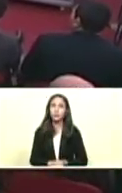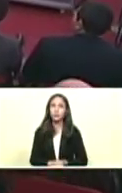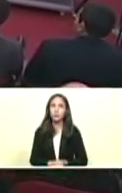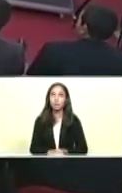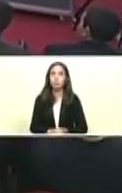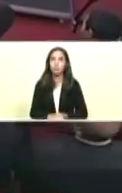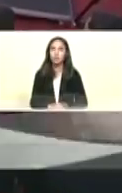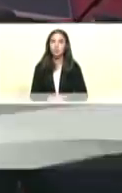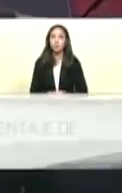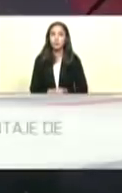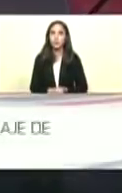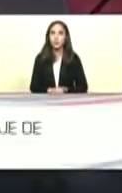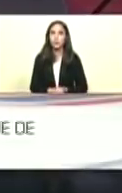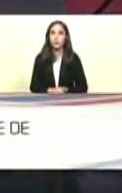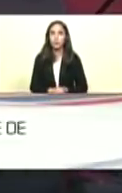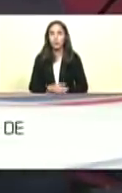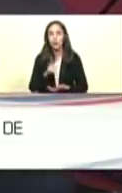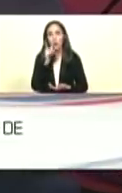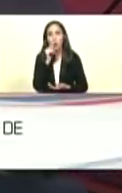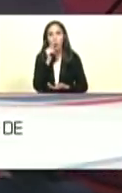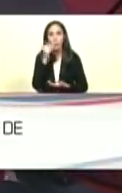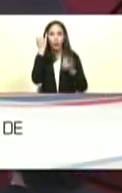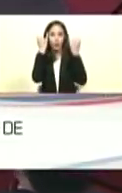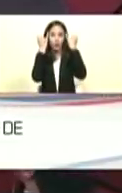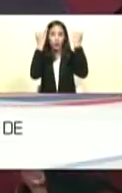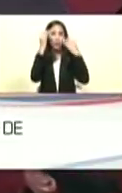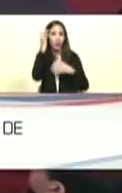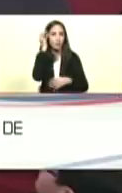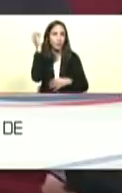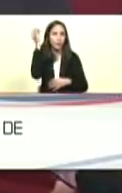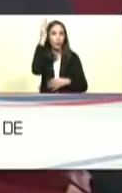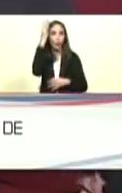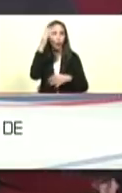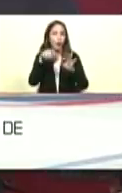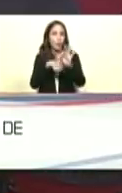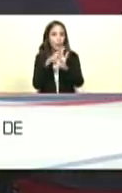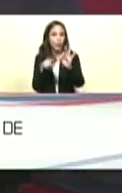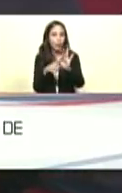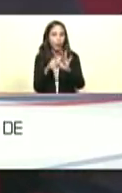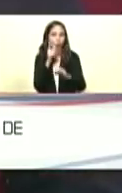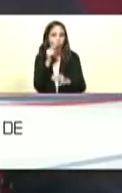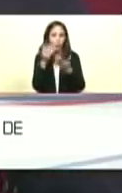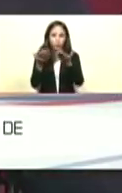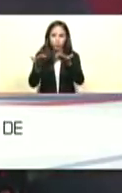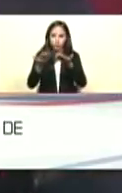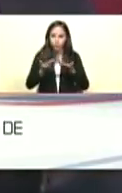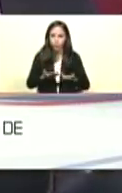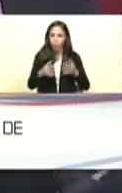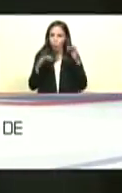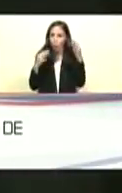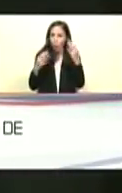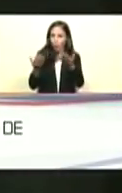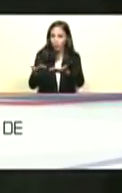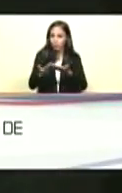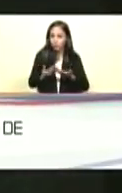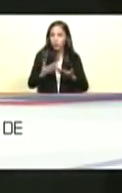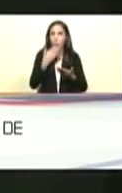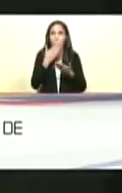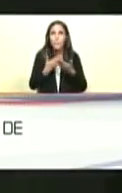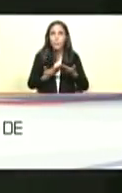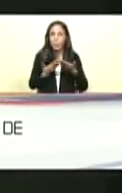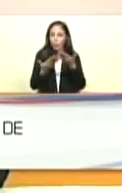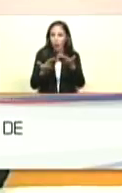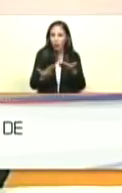rey de las criptomonedas de Venezuela, he recibido la propuesta de